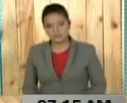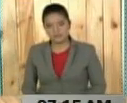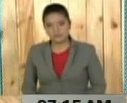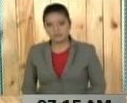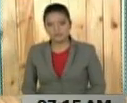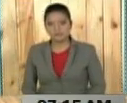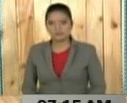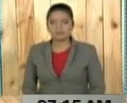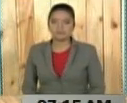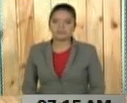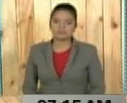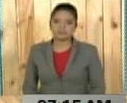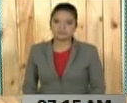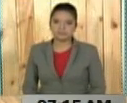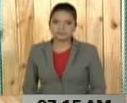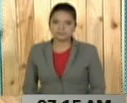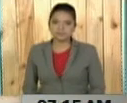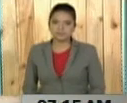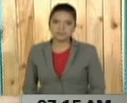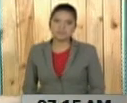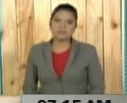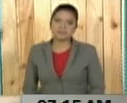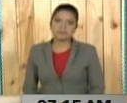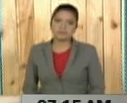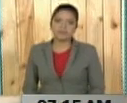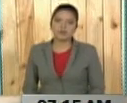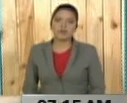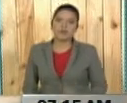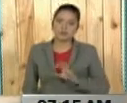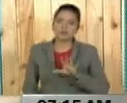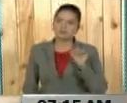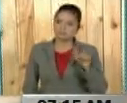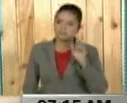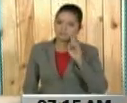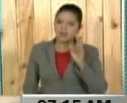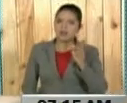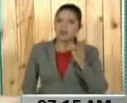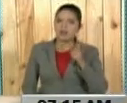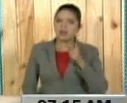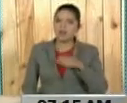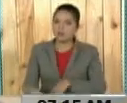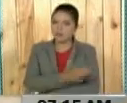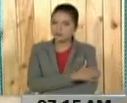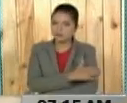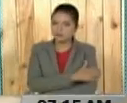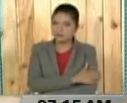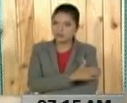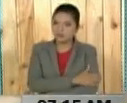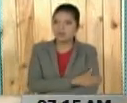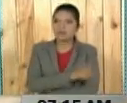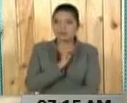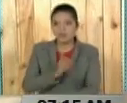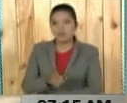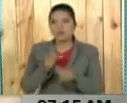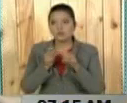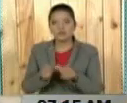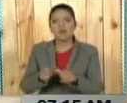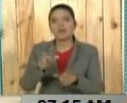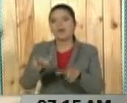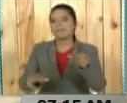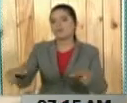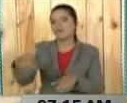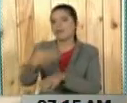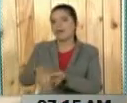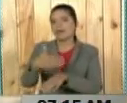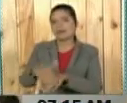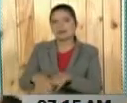Mira, el discurso ambiguo tiene una razón de ser. La oposición tiene que mantener a su gente en la calle,